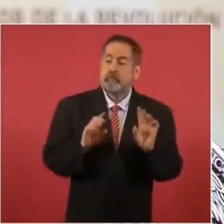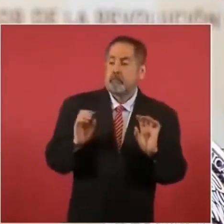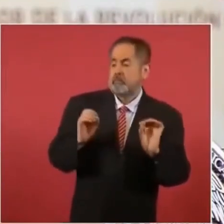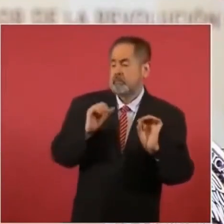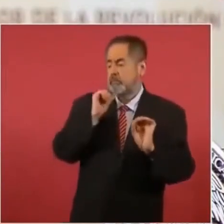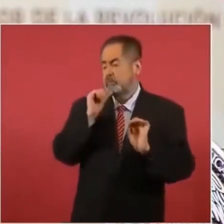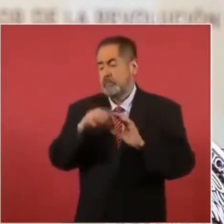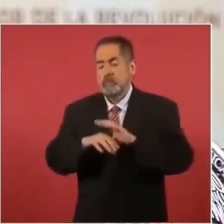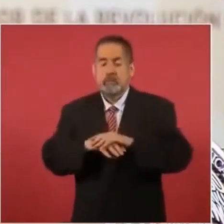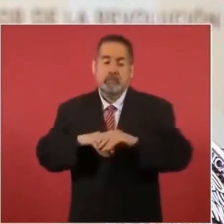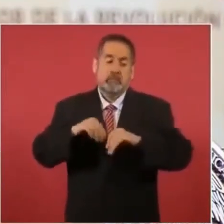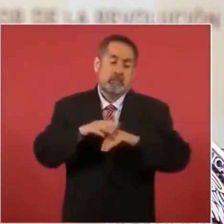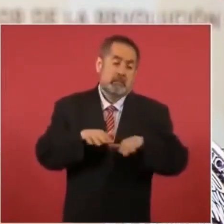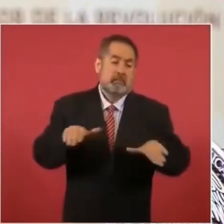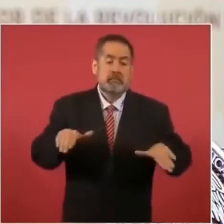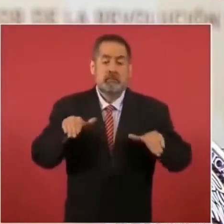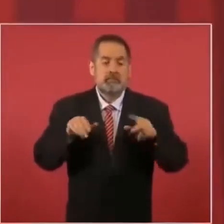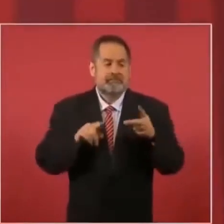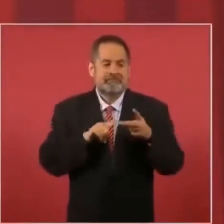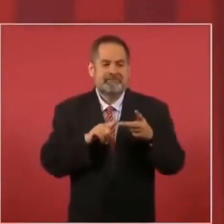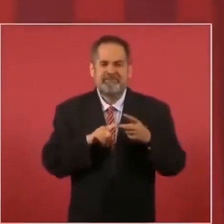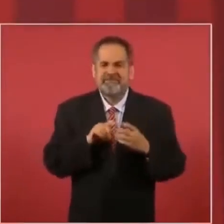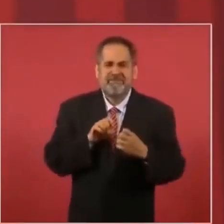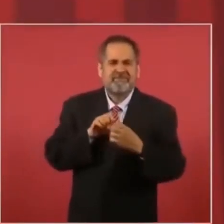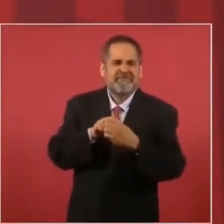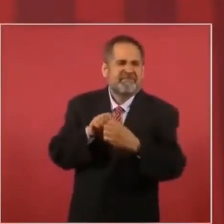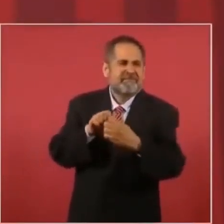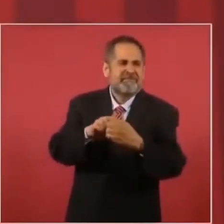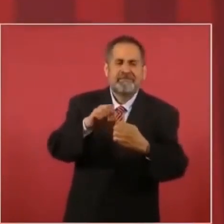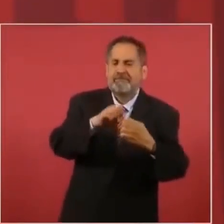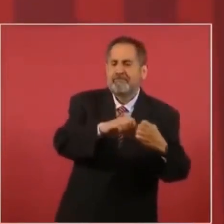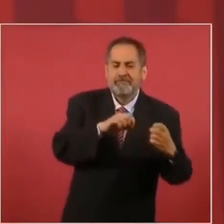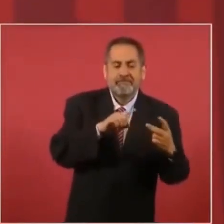porque ese tiene capacidad para engañar a muchos.